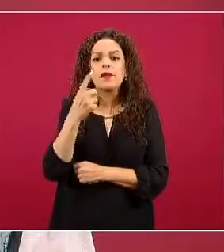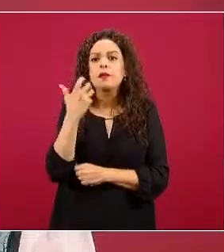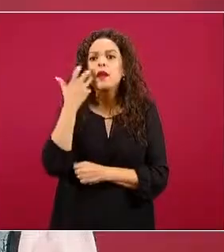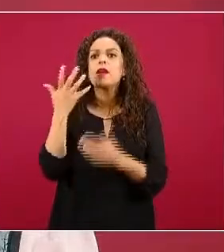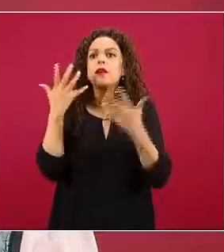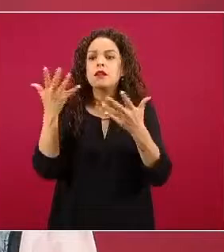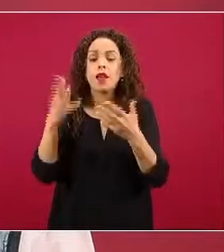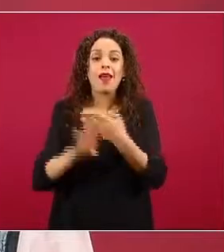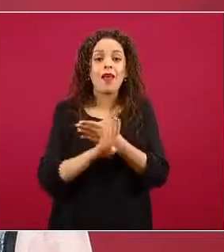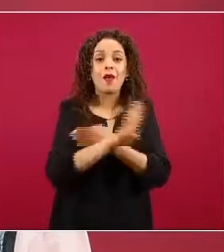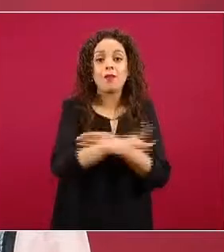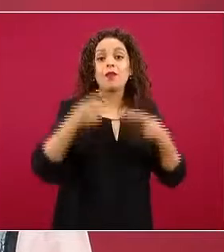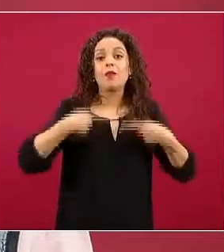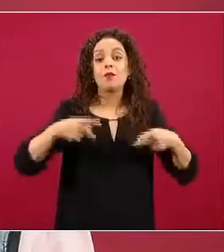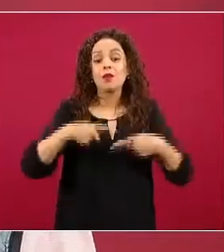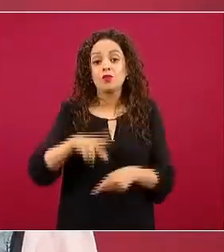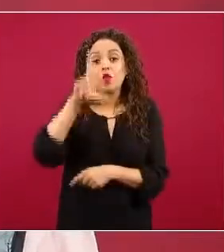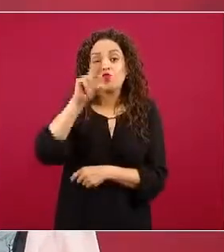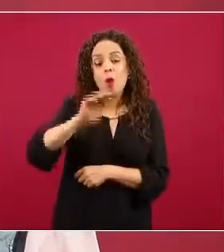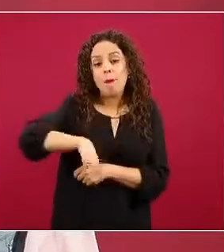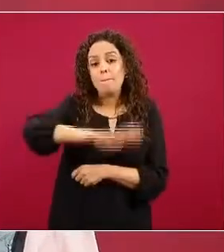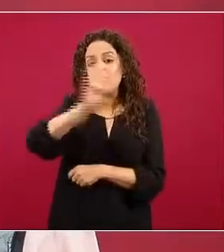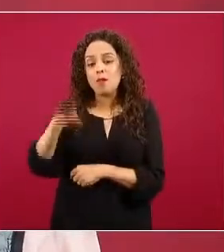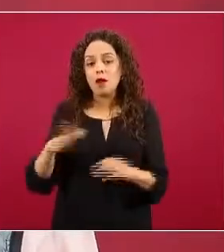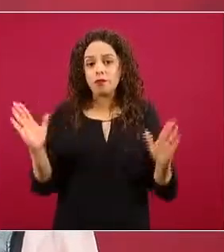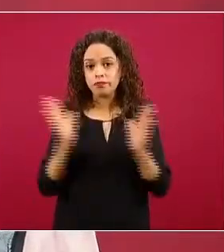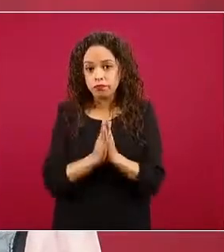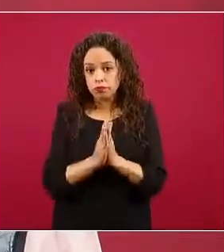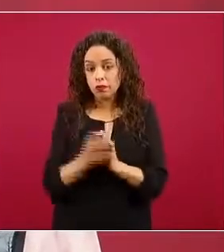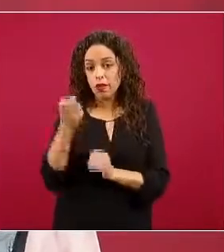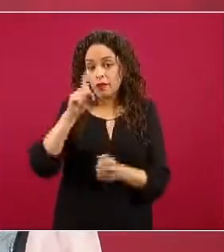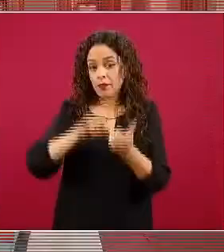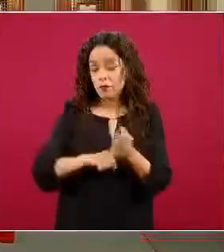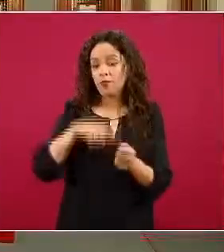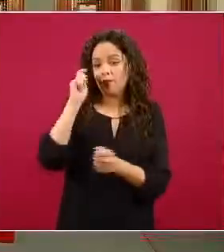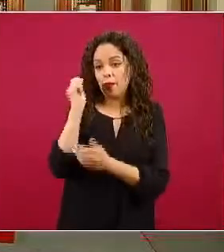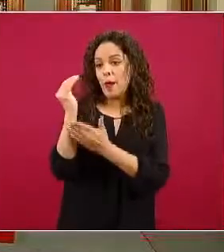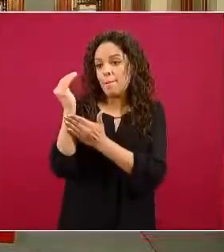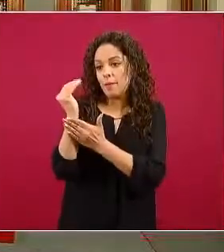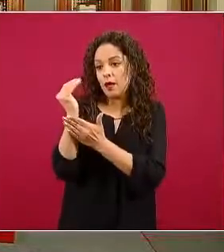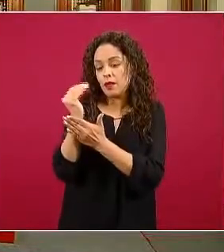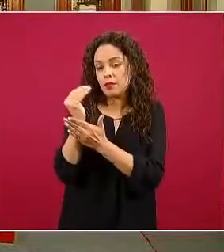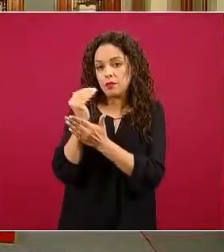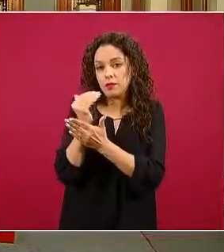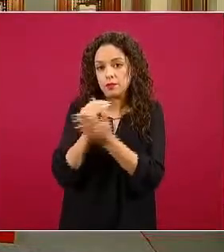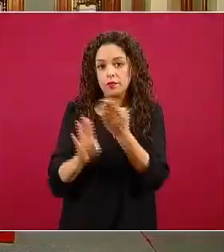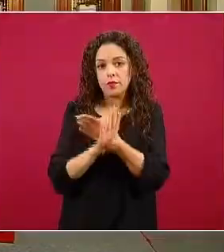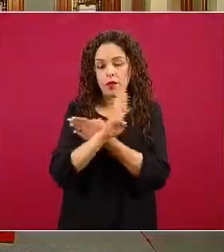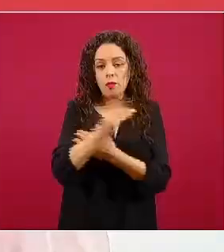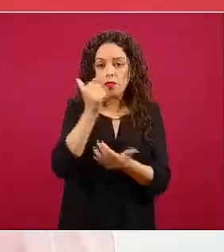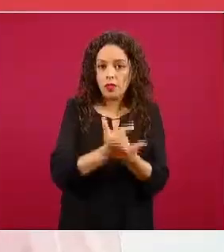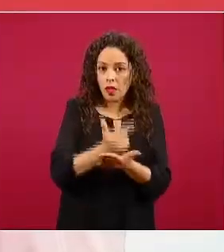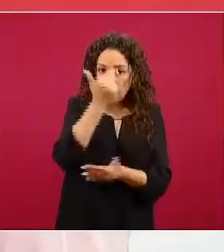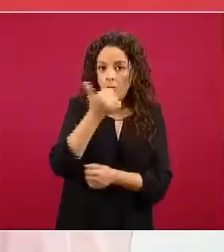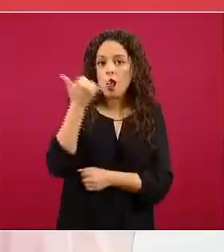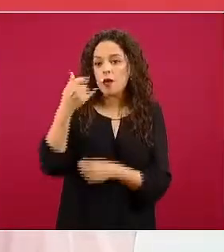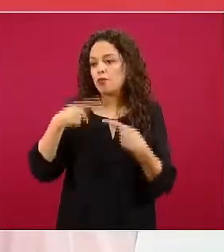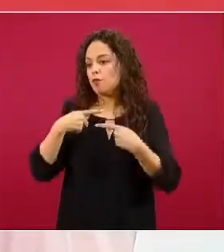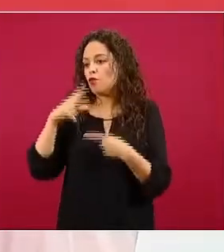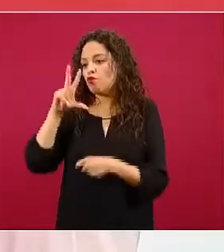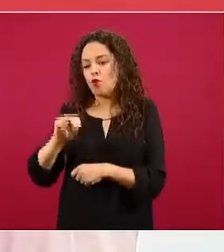nos ayuda a reducir el número de complicaciones y el número de defunciones, será una